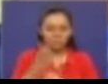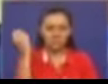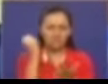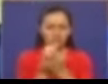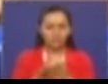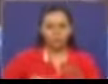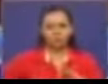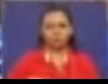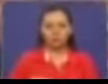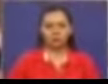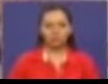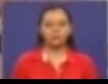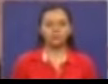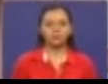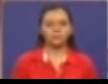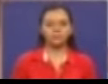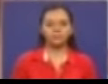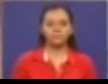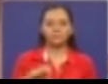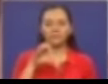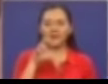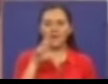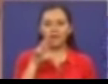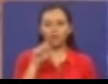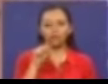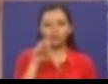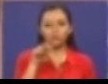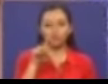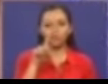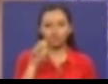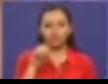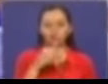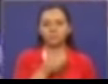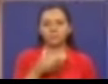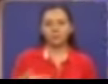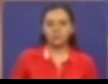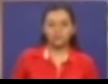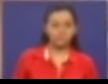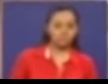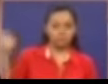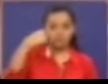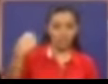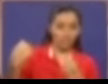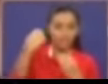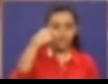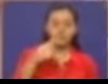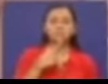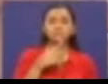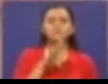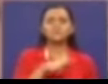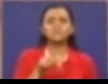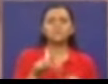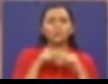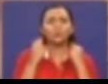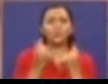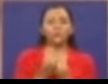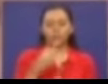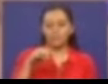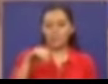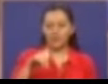cortopunzantes. Carlos Muñoz, presidente de la FEUE, agredido. La Los señores del grupo